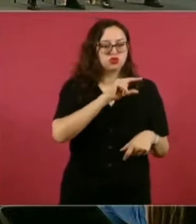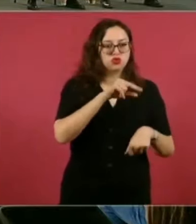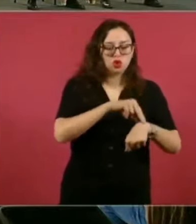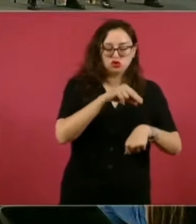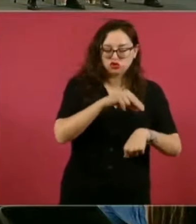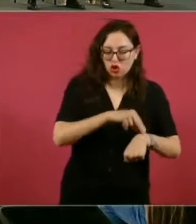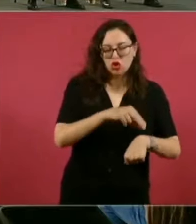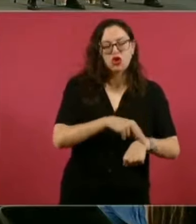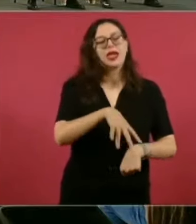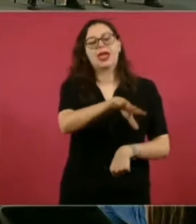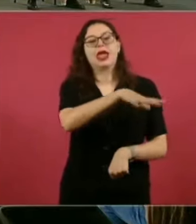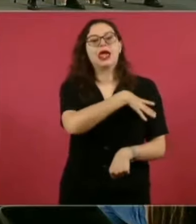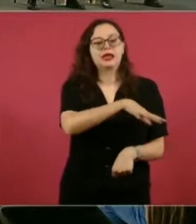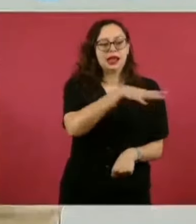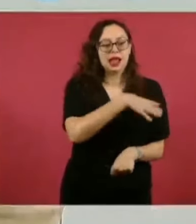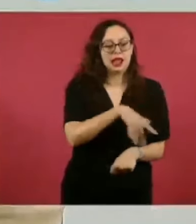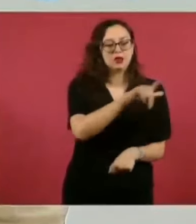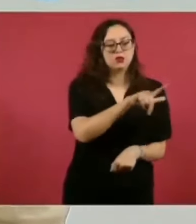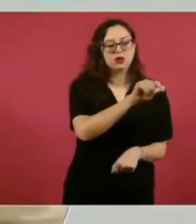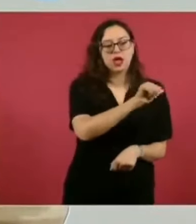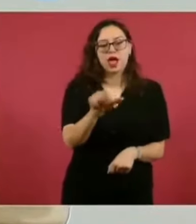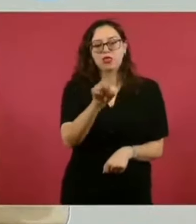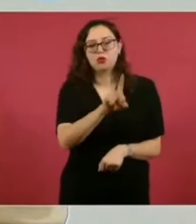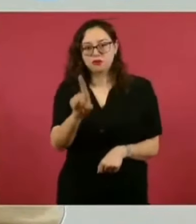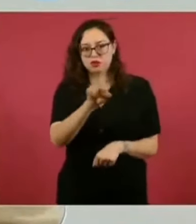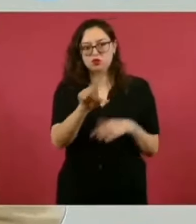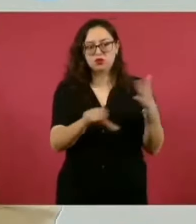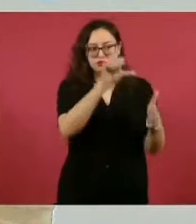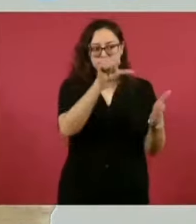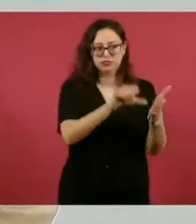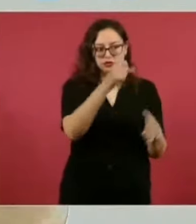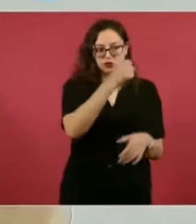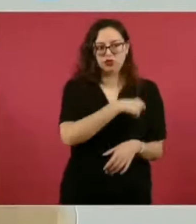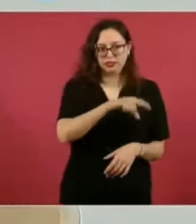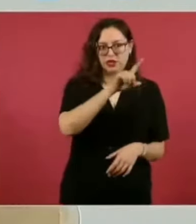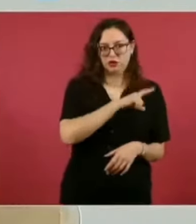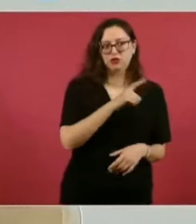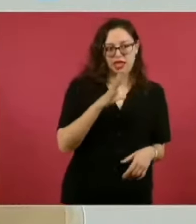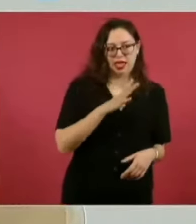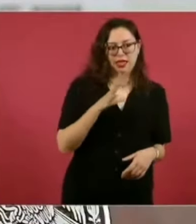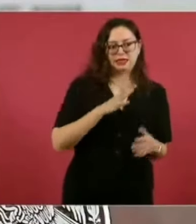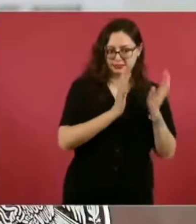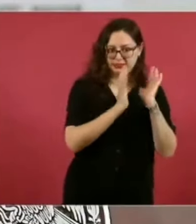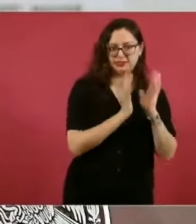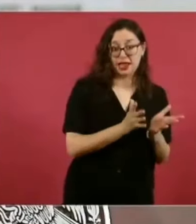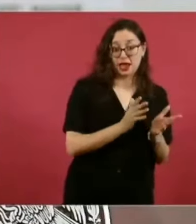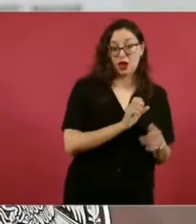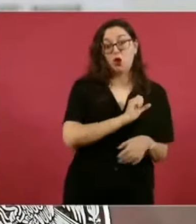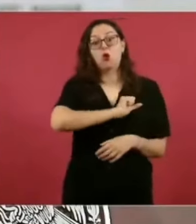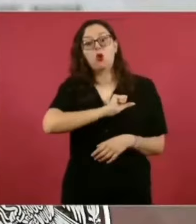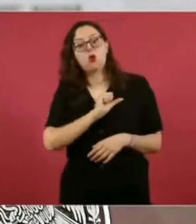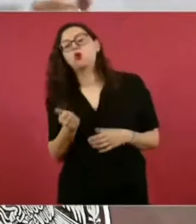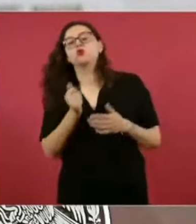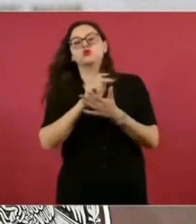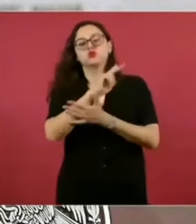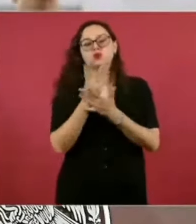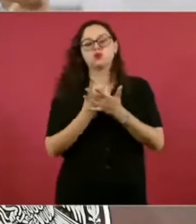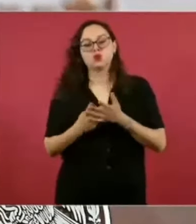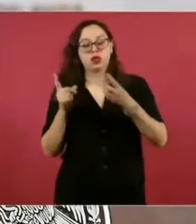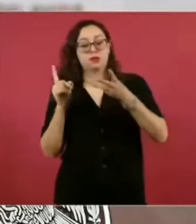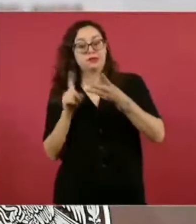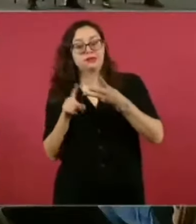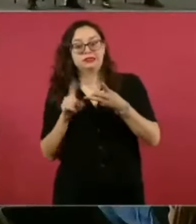de salud de lunes a domingo, otro de los grandes programas para el fortalecimiento del primer nivel de atención y para que seamos un